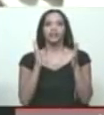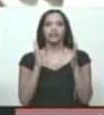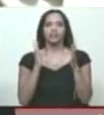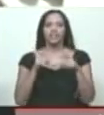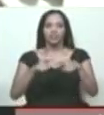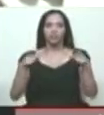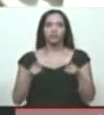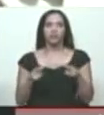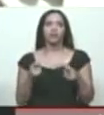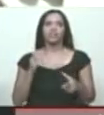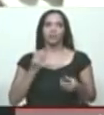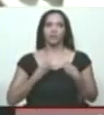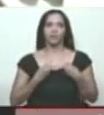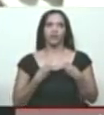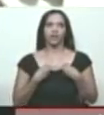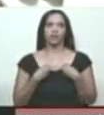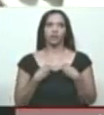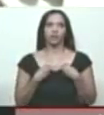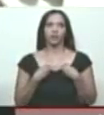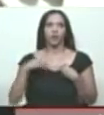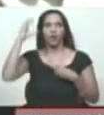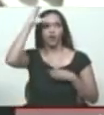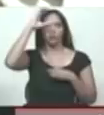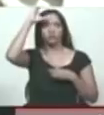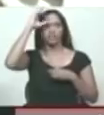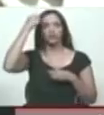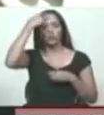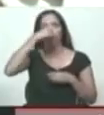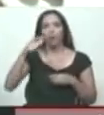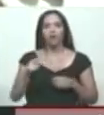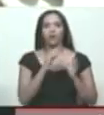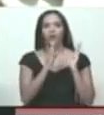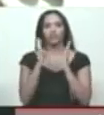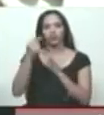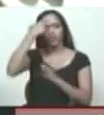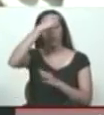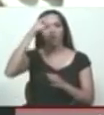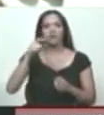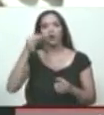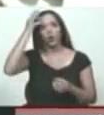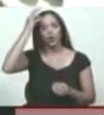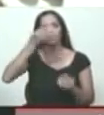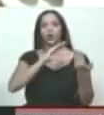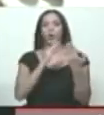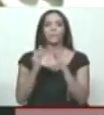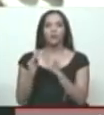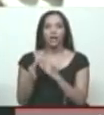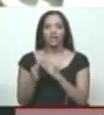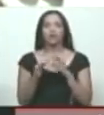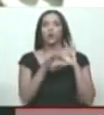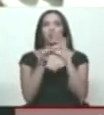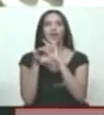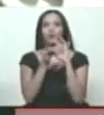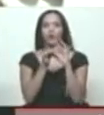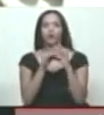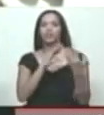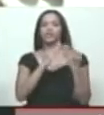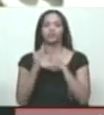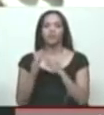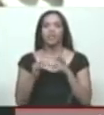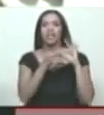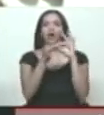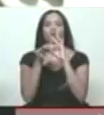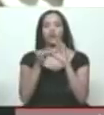que estamos atendiendo. Con la conciencia del pueblo, con la organización del pueblo, con los consejos comunales, con la unión de la comunidad, con la unión